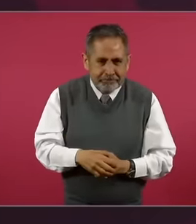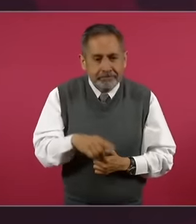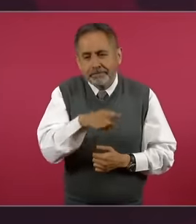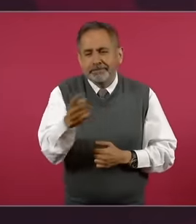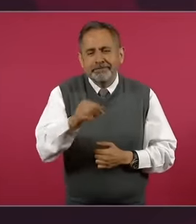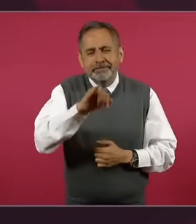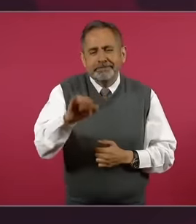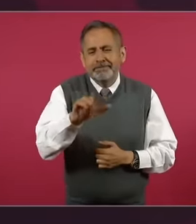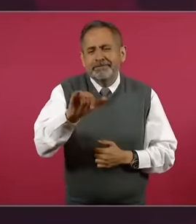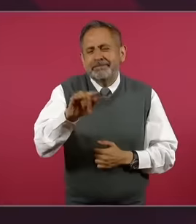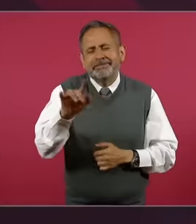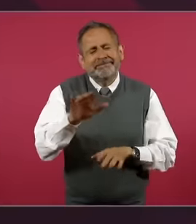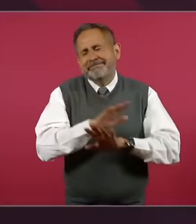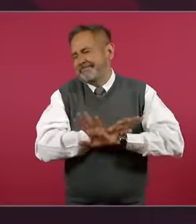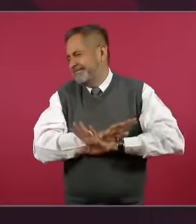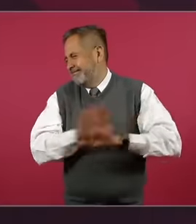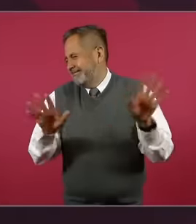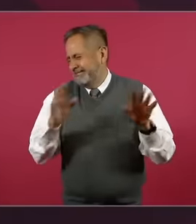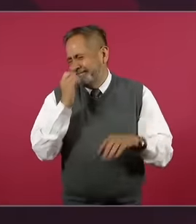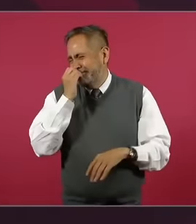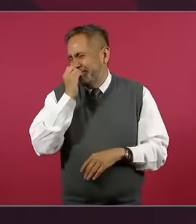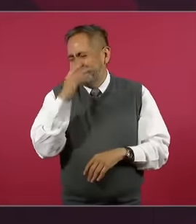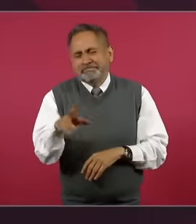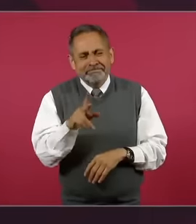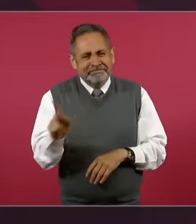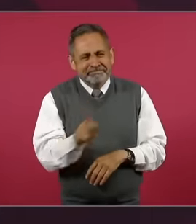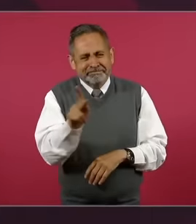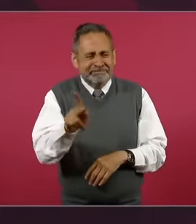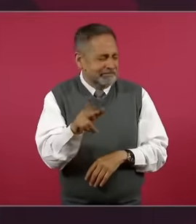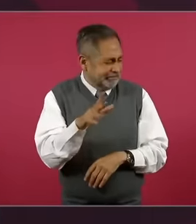Ixilitla es otro pueblo,